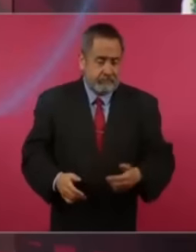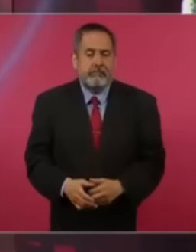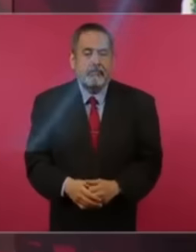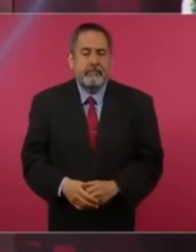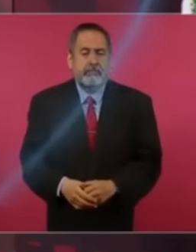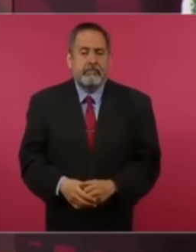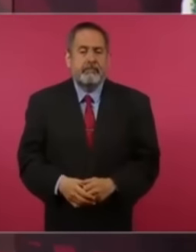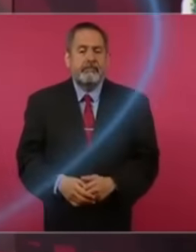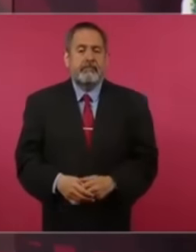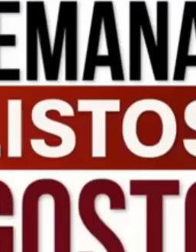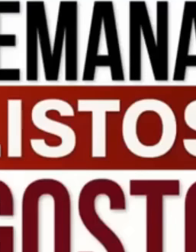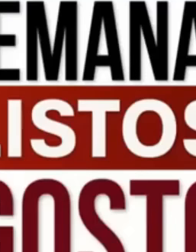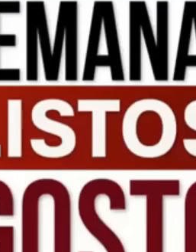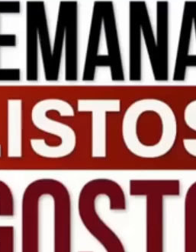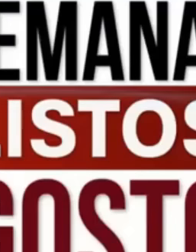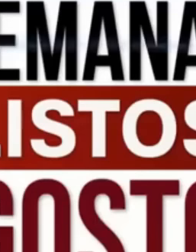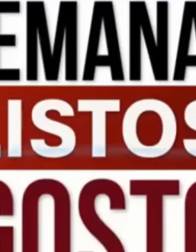Y...